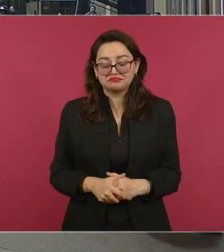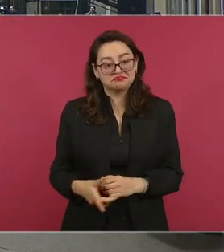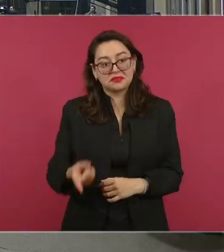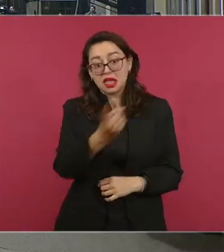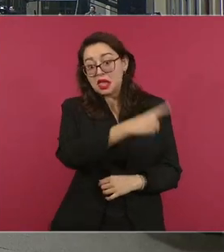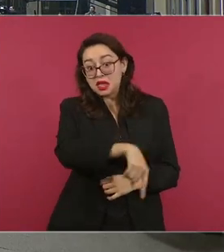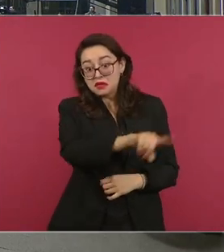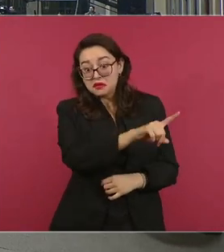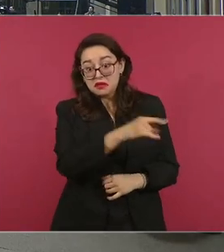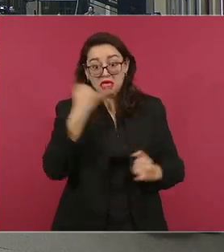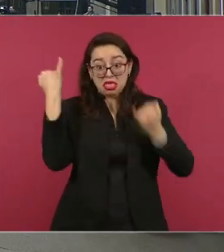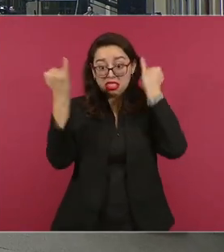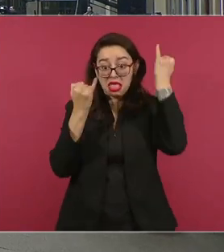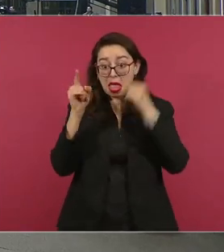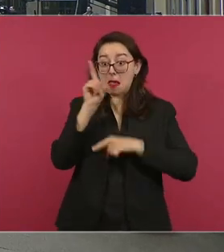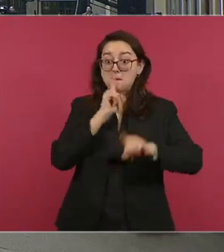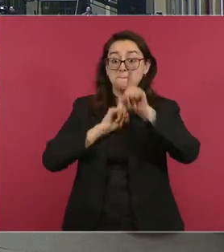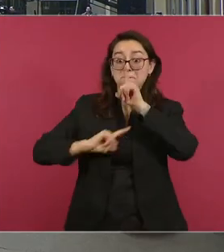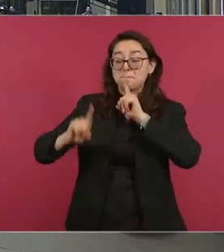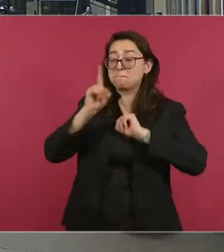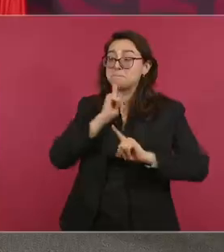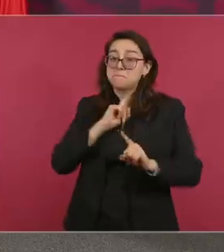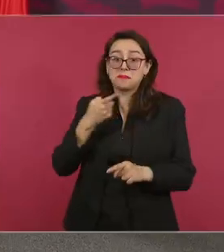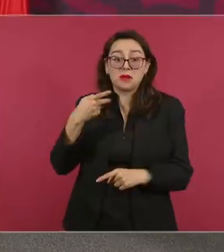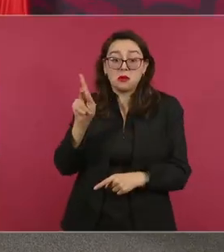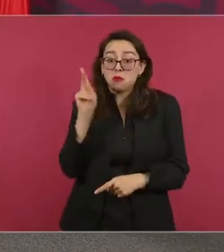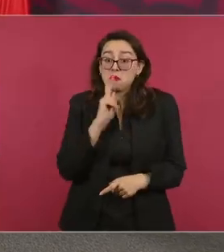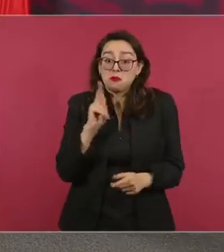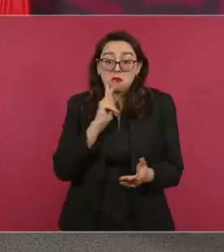contrarrestar la